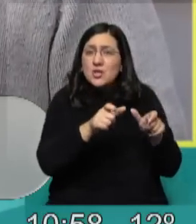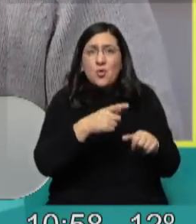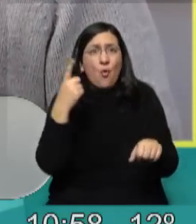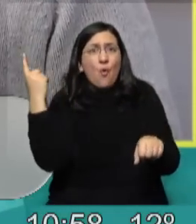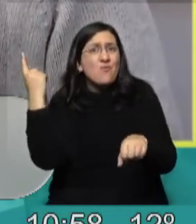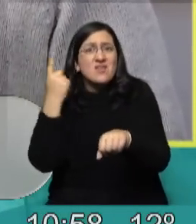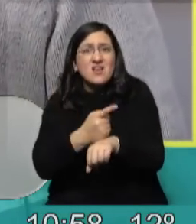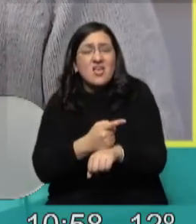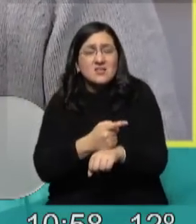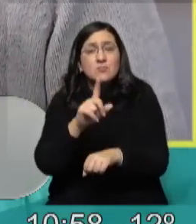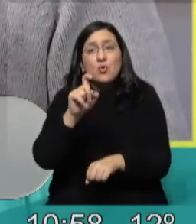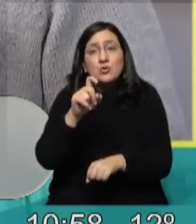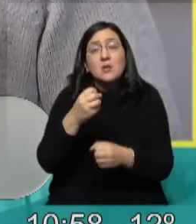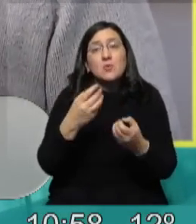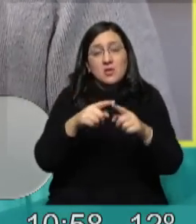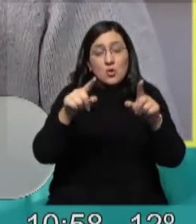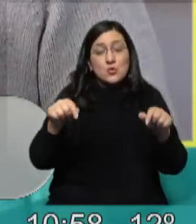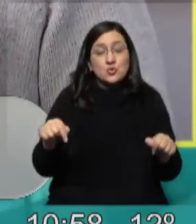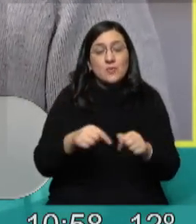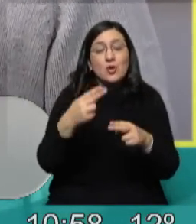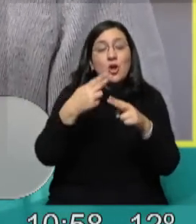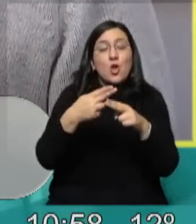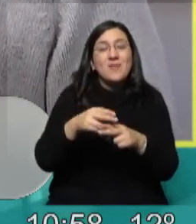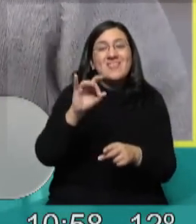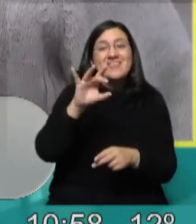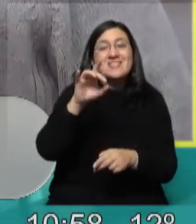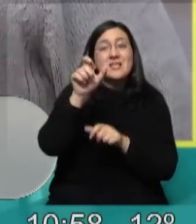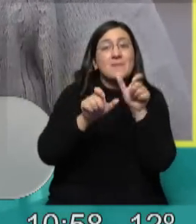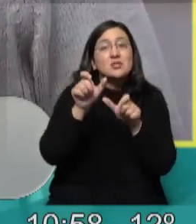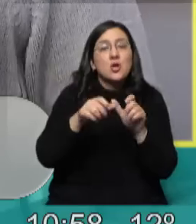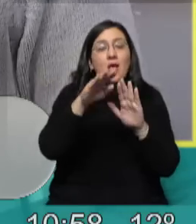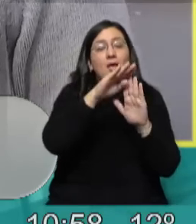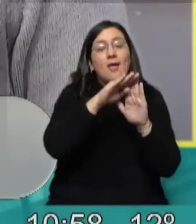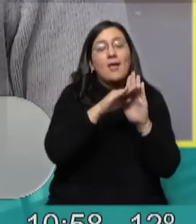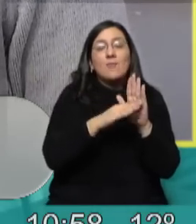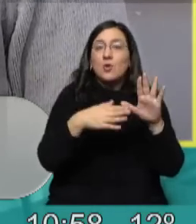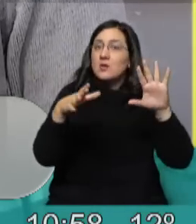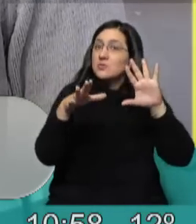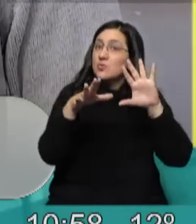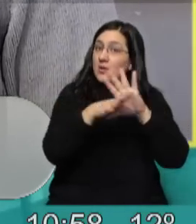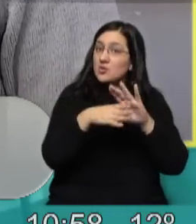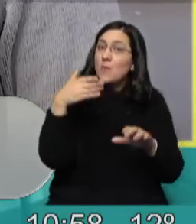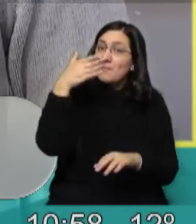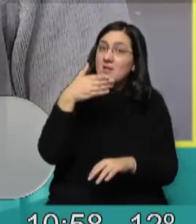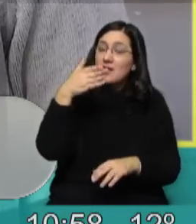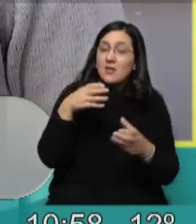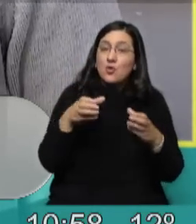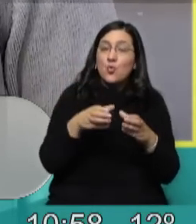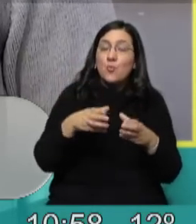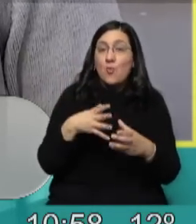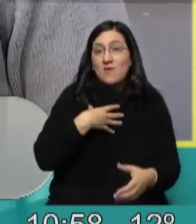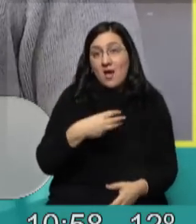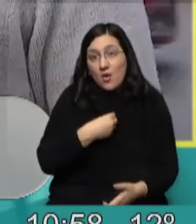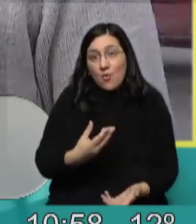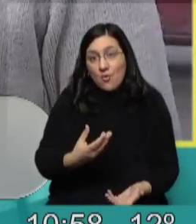obligadas por OCE porque les llega un sobre con el nombre de 15 personas que, casualidad, resulta ser militantes también del partido de